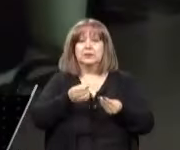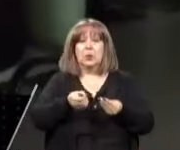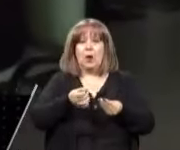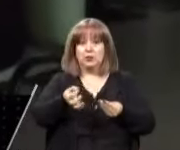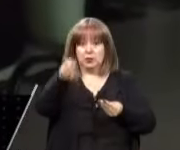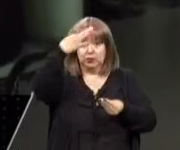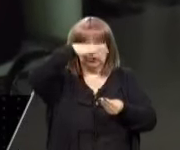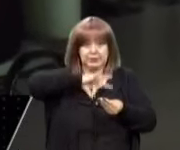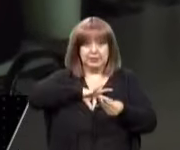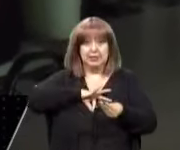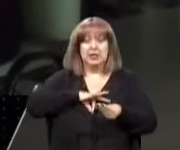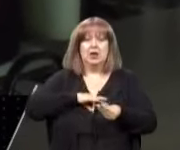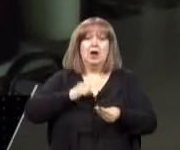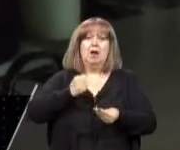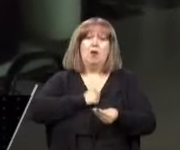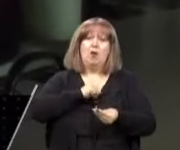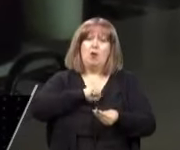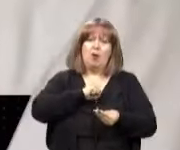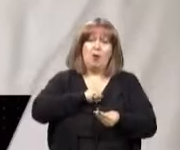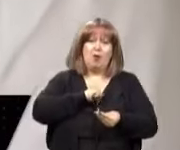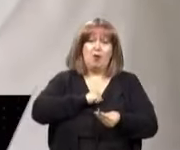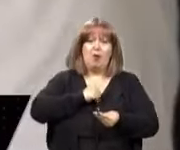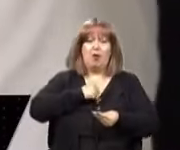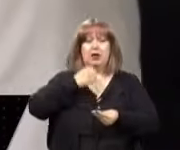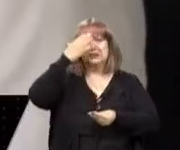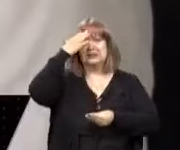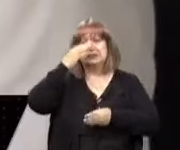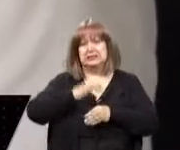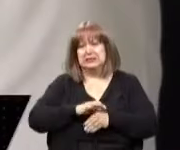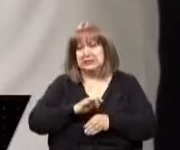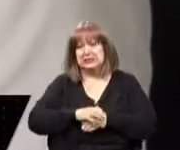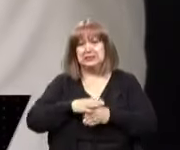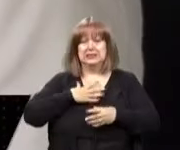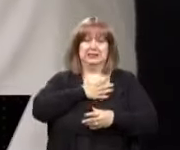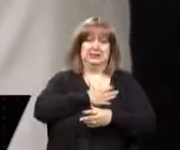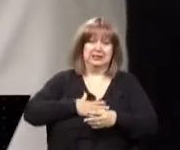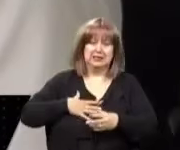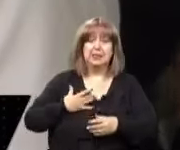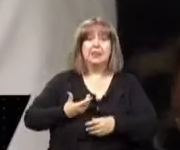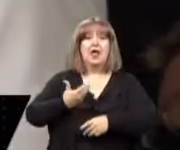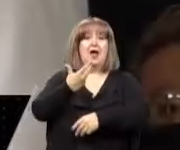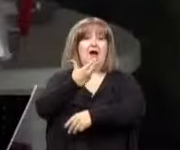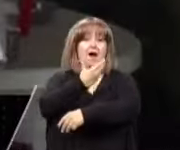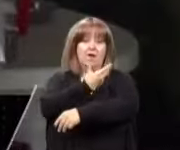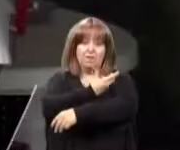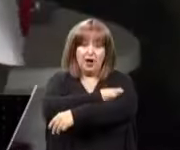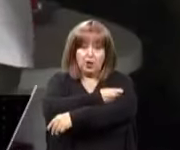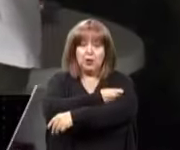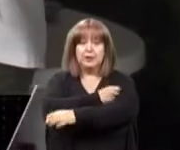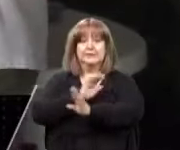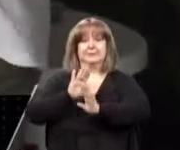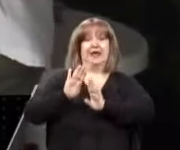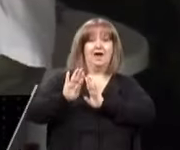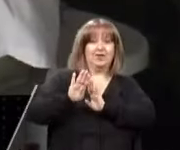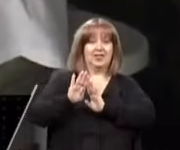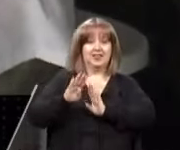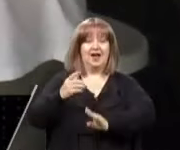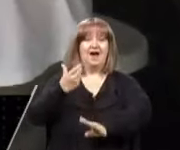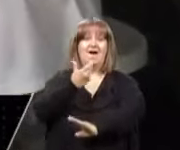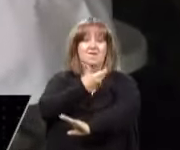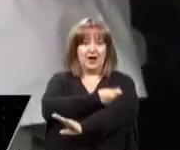de rápido crecimiento y también de caída abrupta de casos. Y decir que la vacunación no solo es un beneficio individual, sino es un